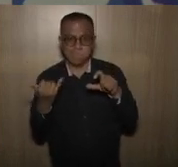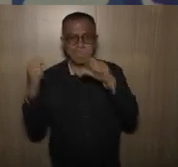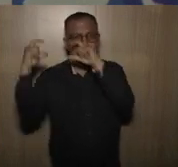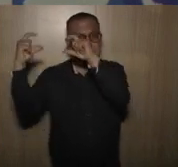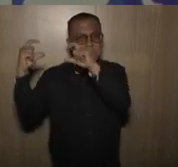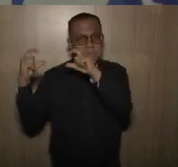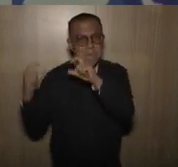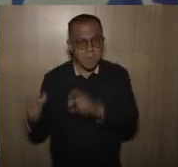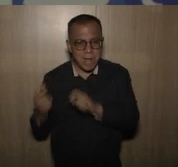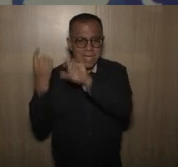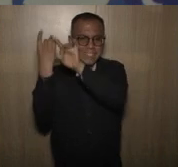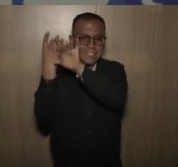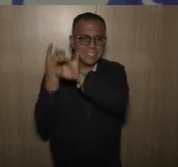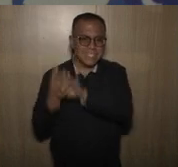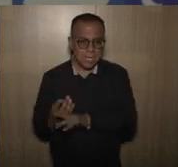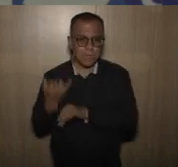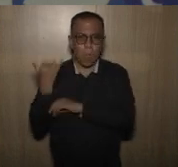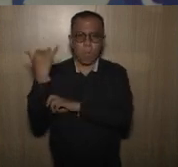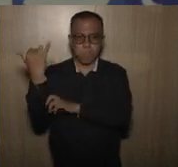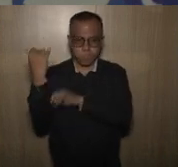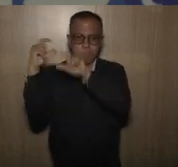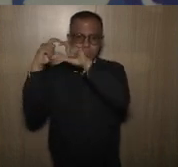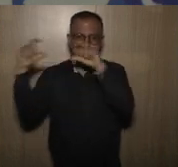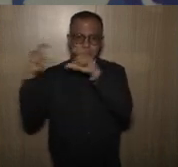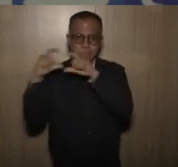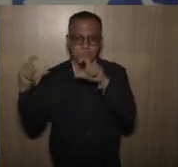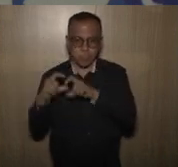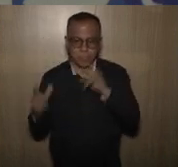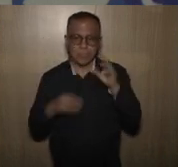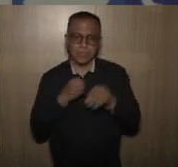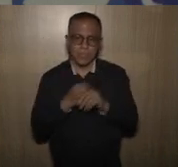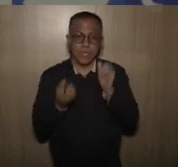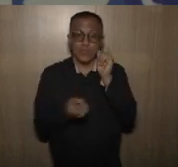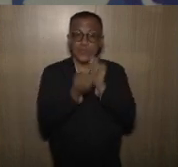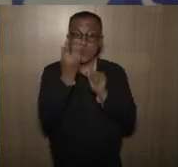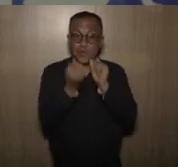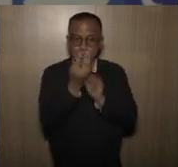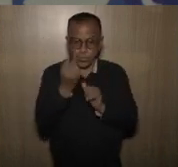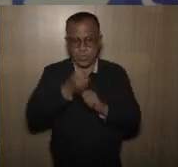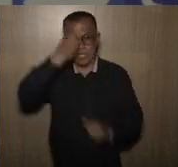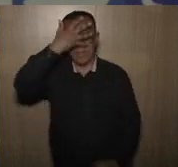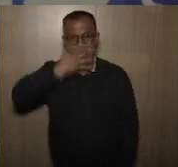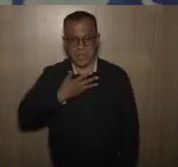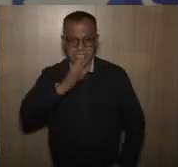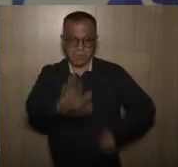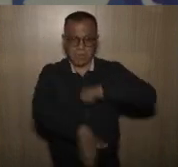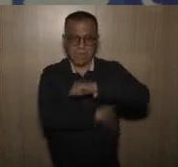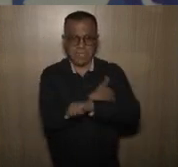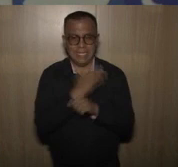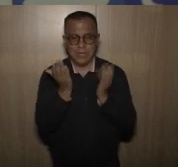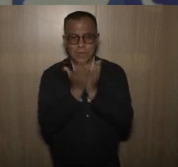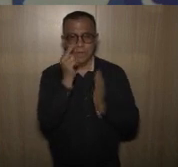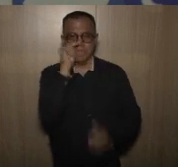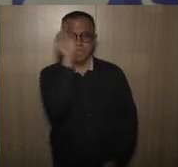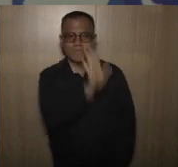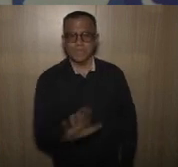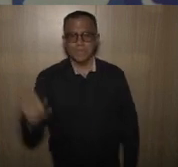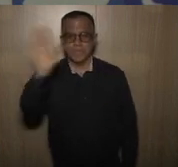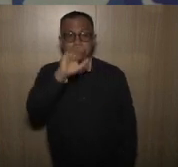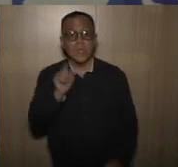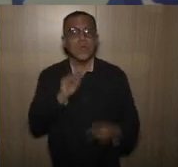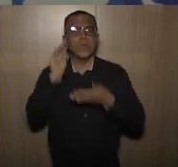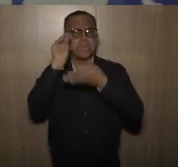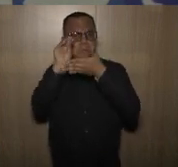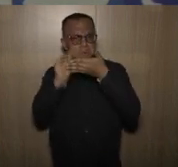momento en los muros del chat de la plataforma del evento, a través de YouTube y del Facebook del Ministerio de Educación Nacional, alojar allí